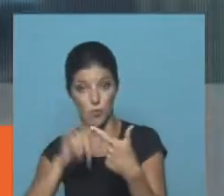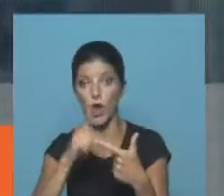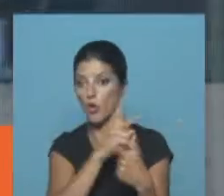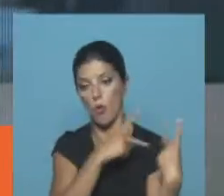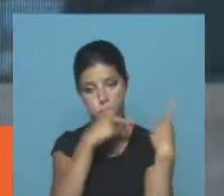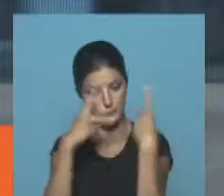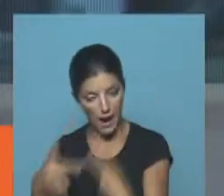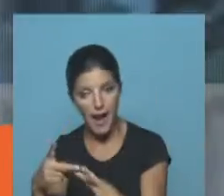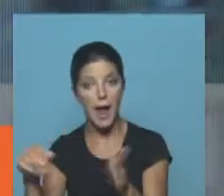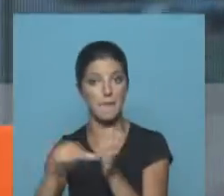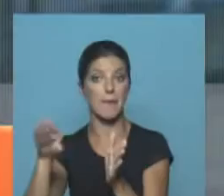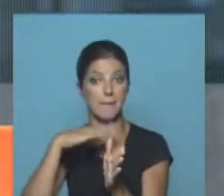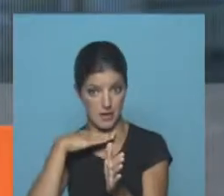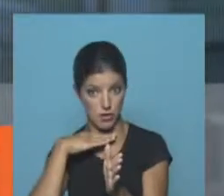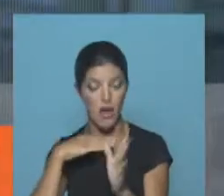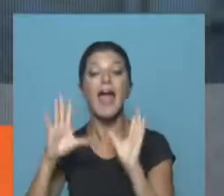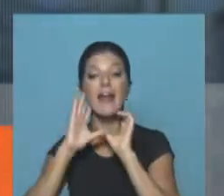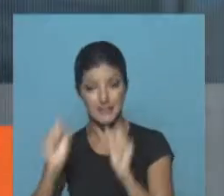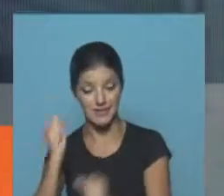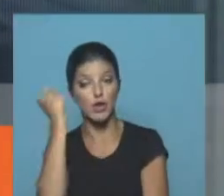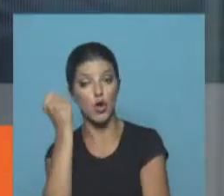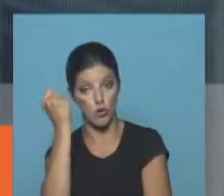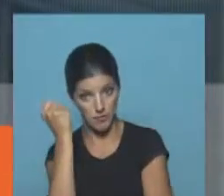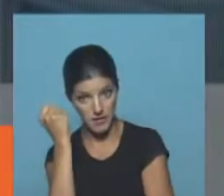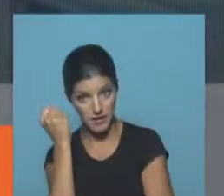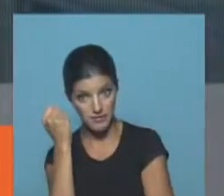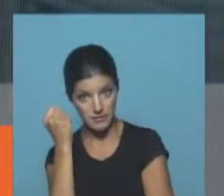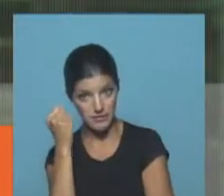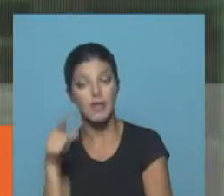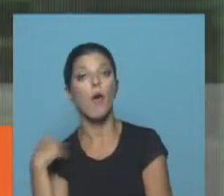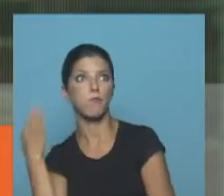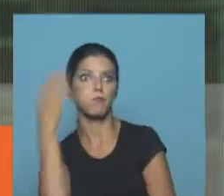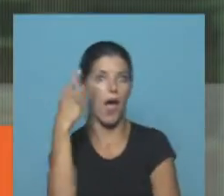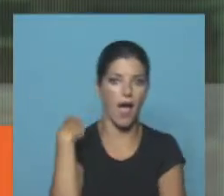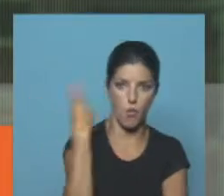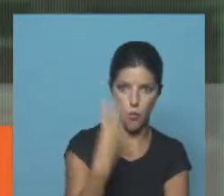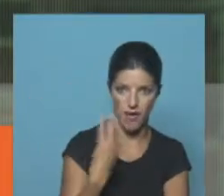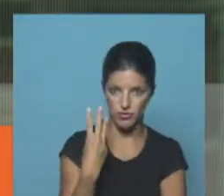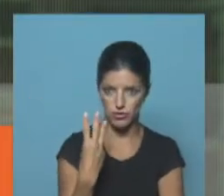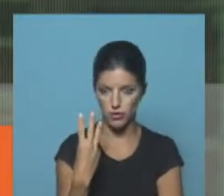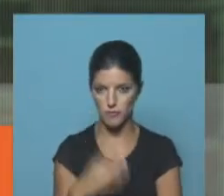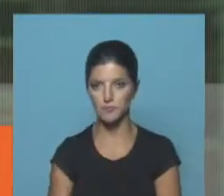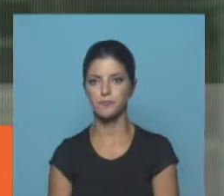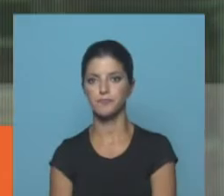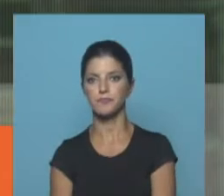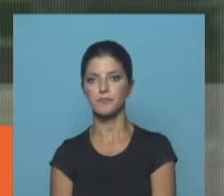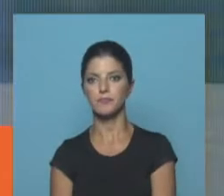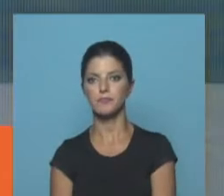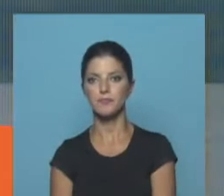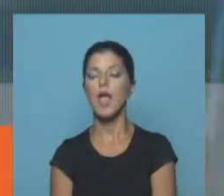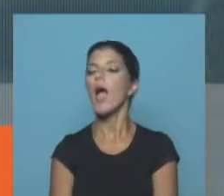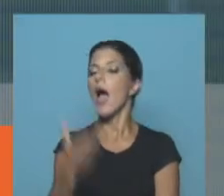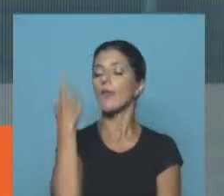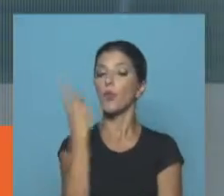México, el secretario de Hacienda y etcétera estuvieron en Washington. Después de la cancelación de la reunión bilateral